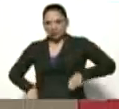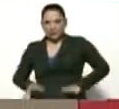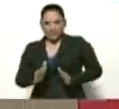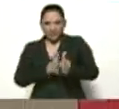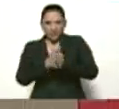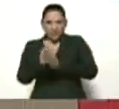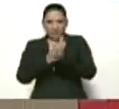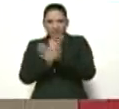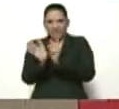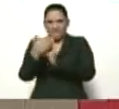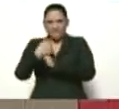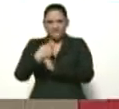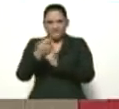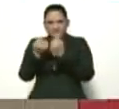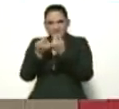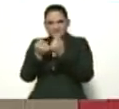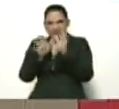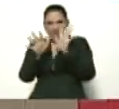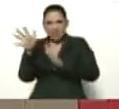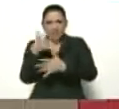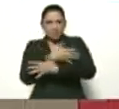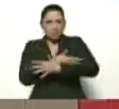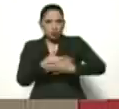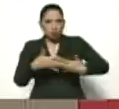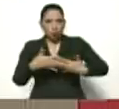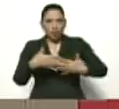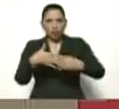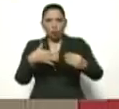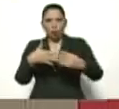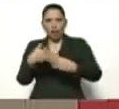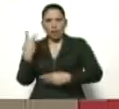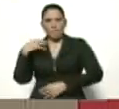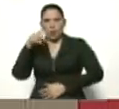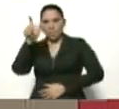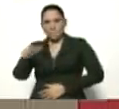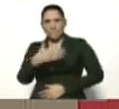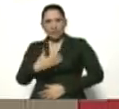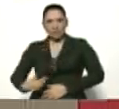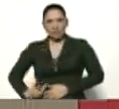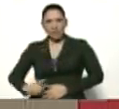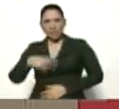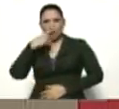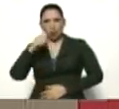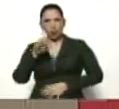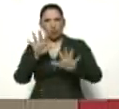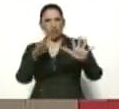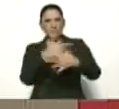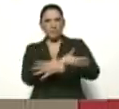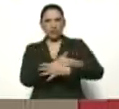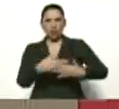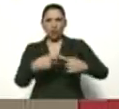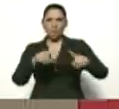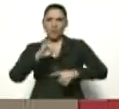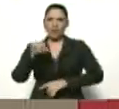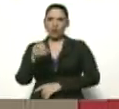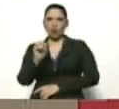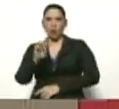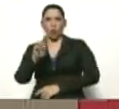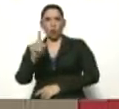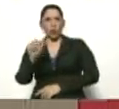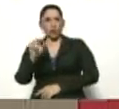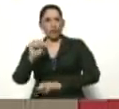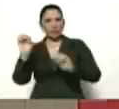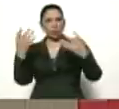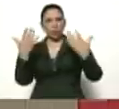ambición 15 millones de dólares por el presidente maduro 10 millones de dólares del bono pero jordan podrón si logramos asesinar